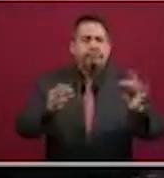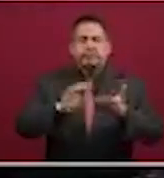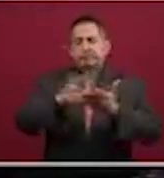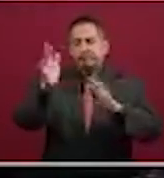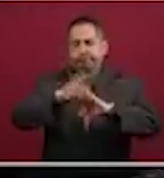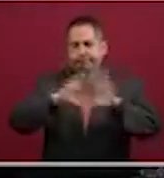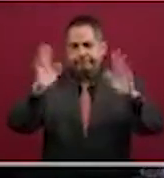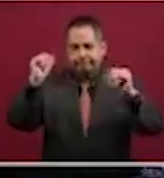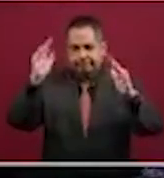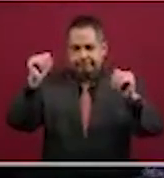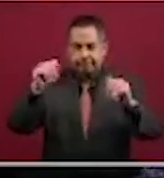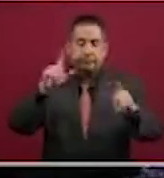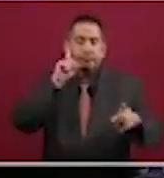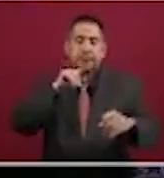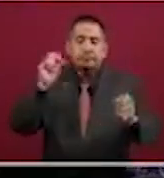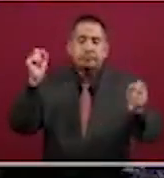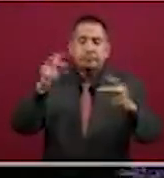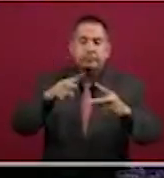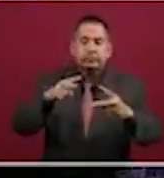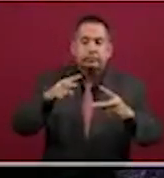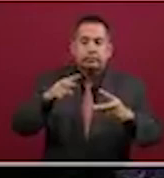gracias mañana